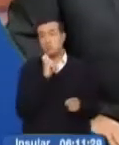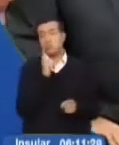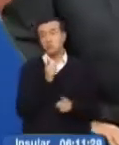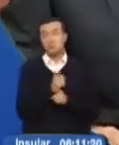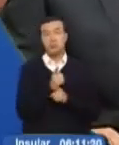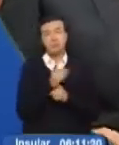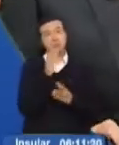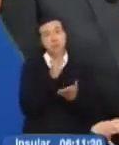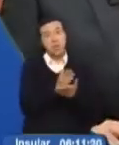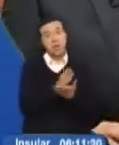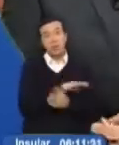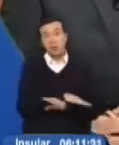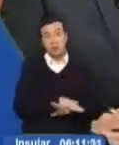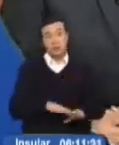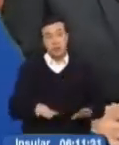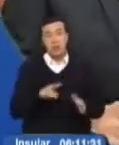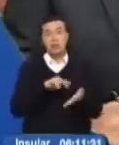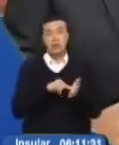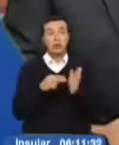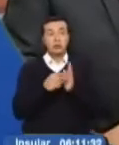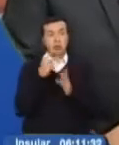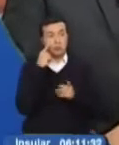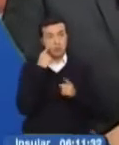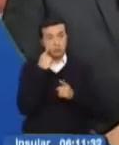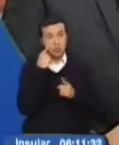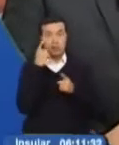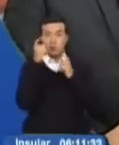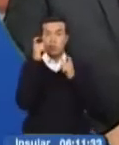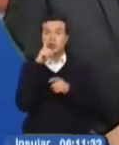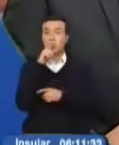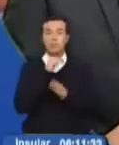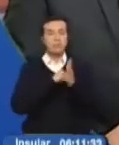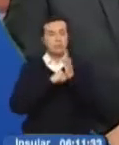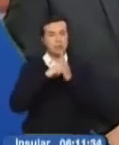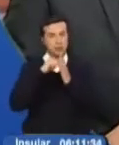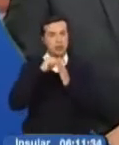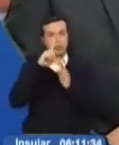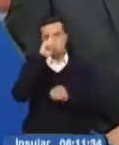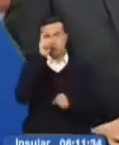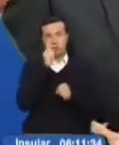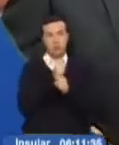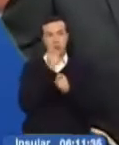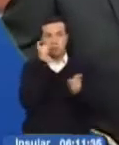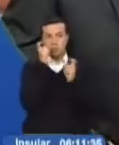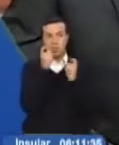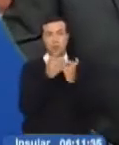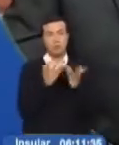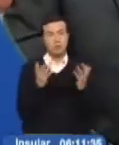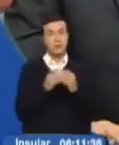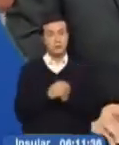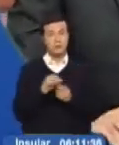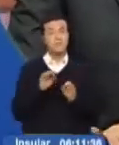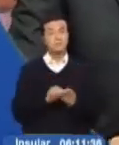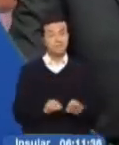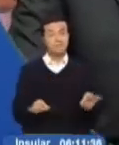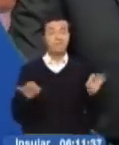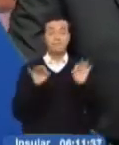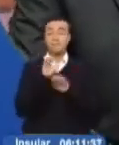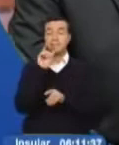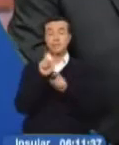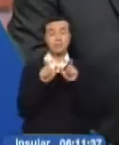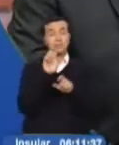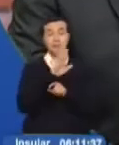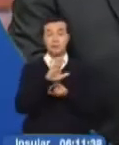que y esto tiene que ser evidentemente controlado por el ministerio de trabajo entonces como vemos es necesario informar a la